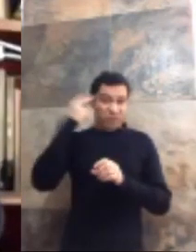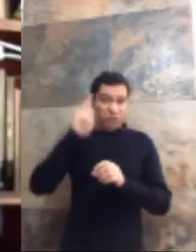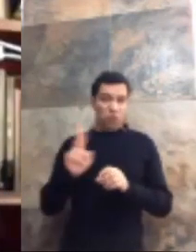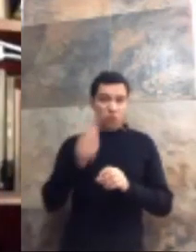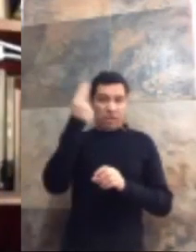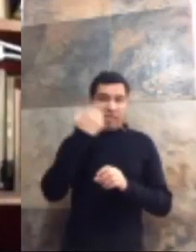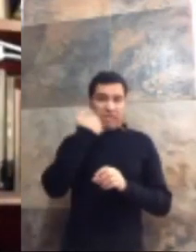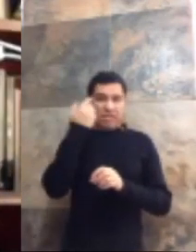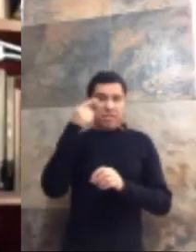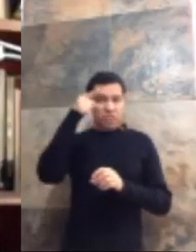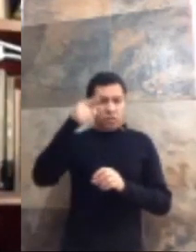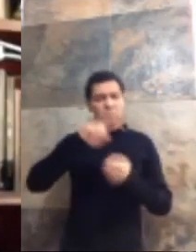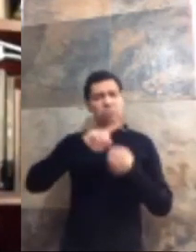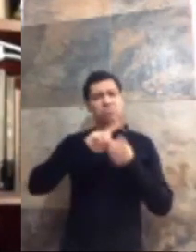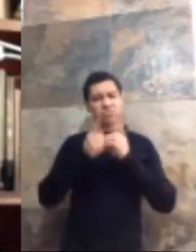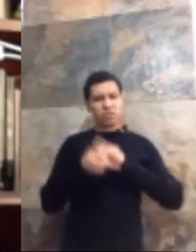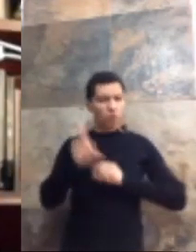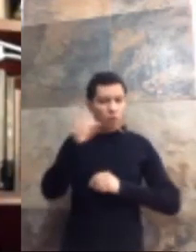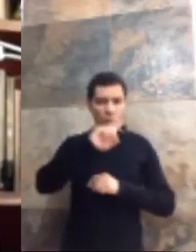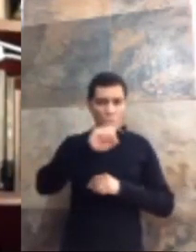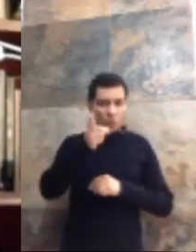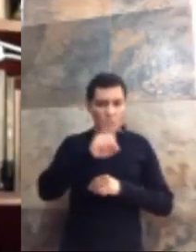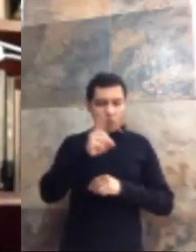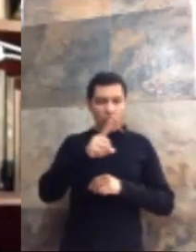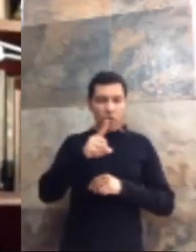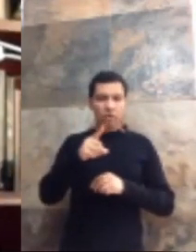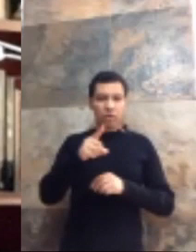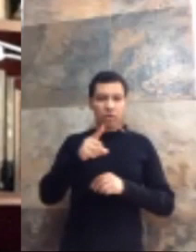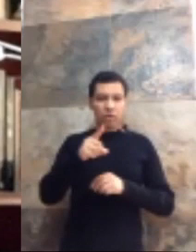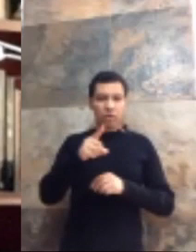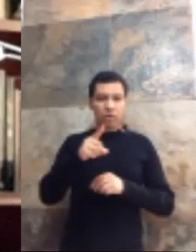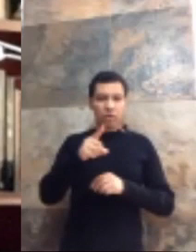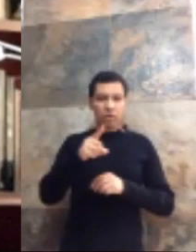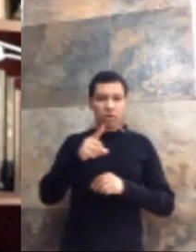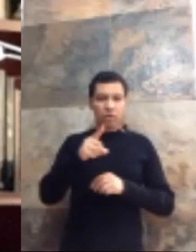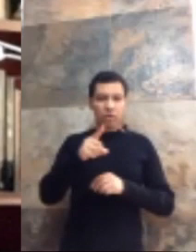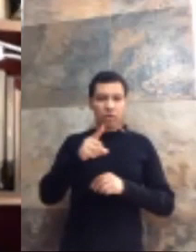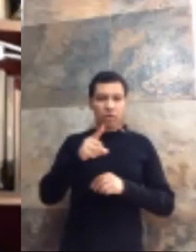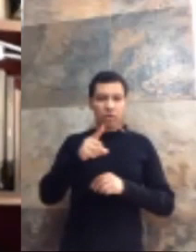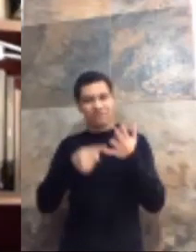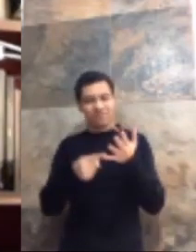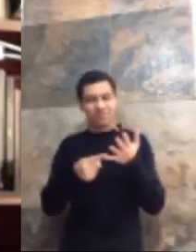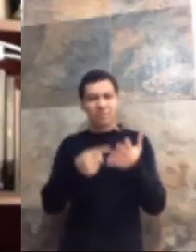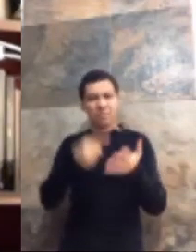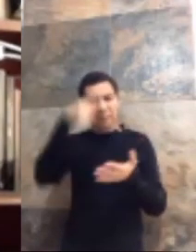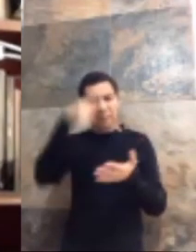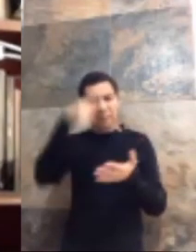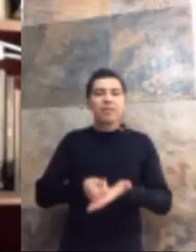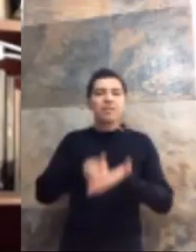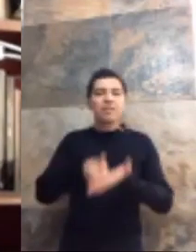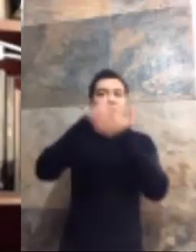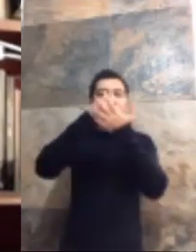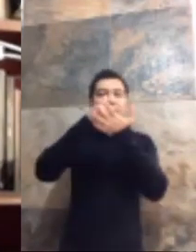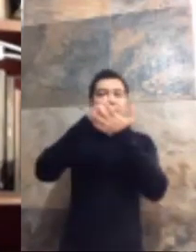mayor de esta plática es que tenemos muchos elementos, muchos recursos, muchas reservas